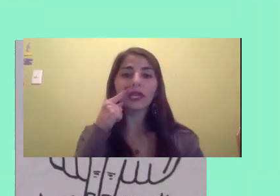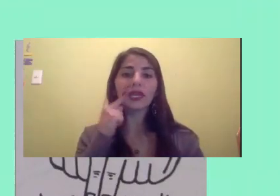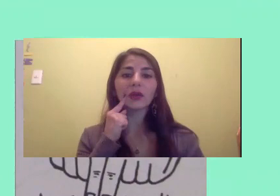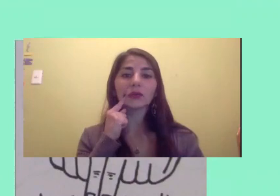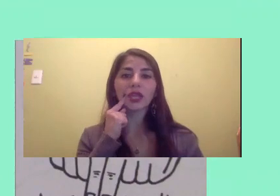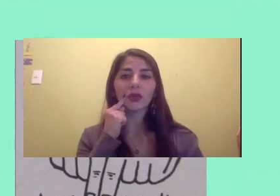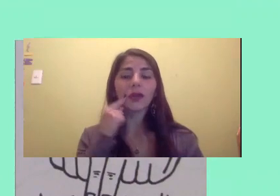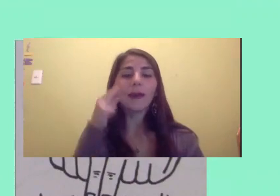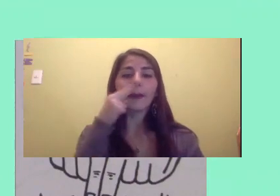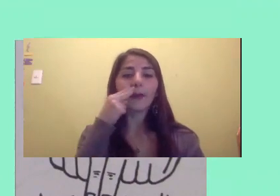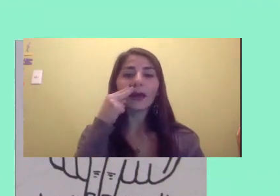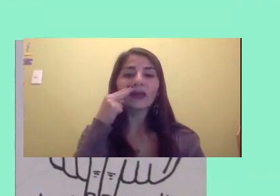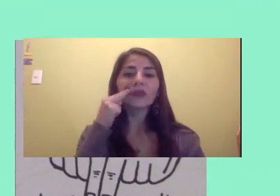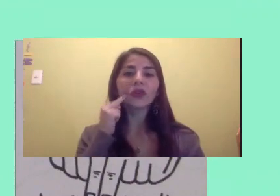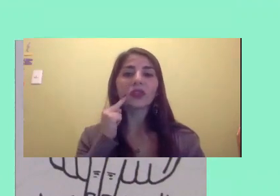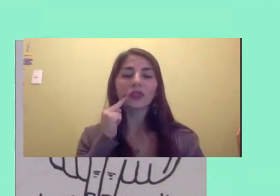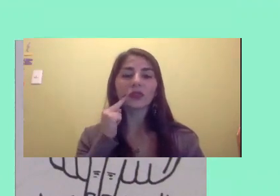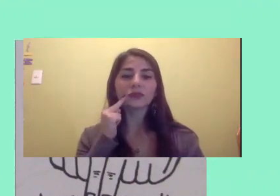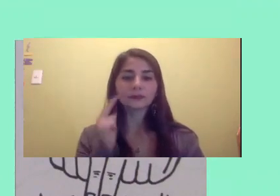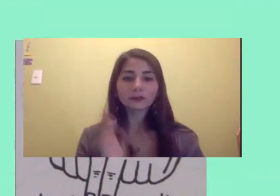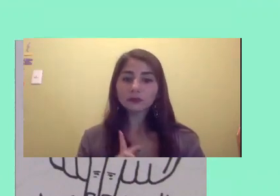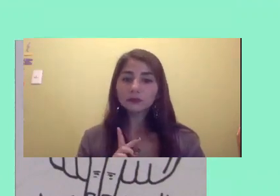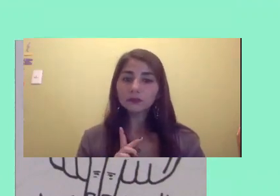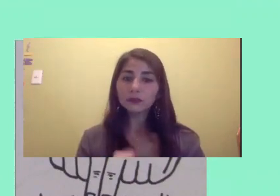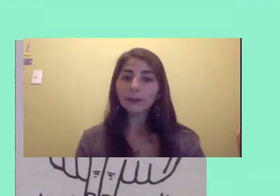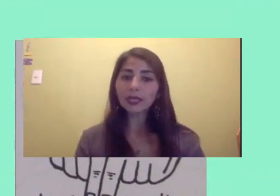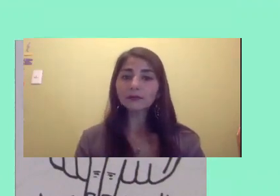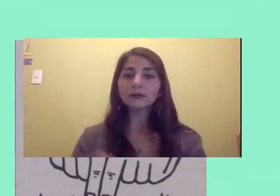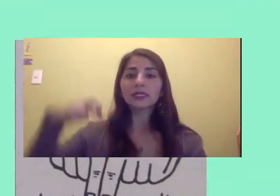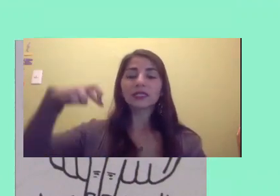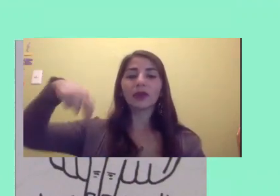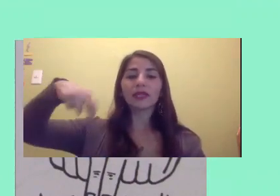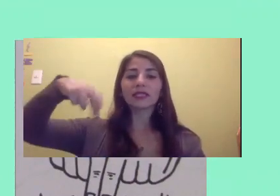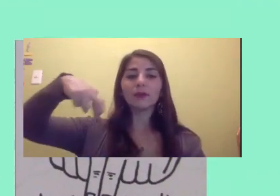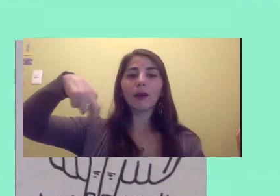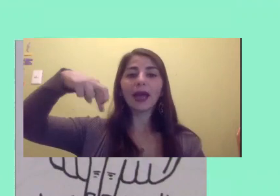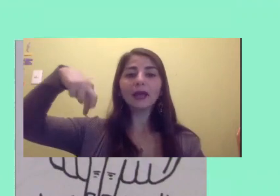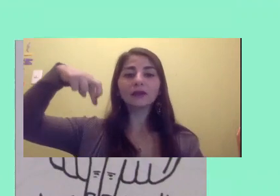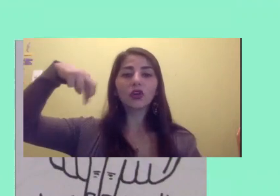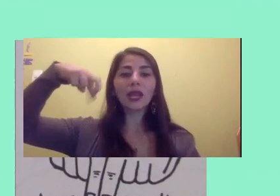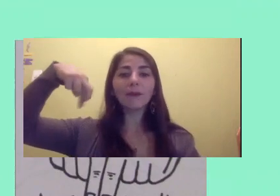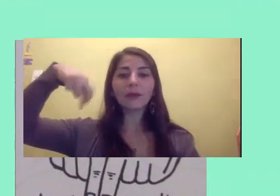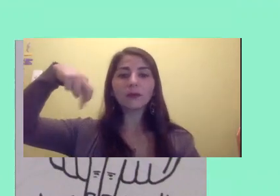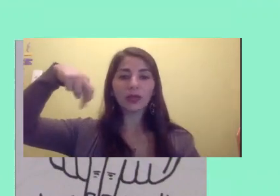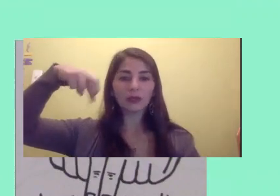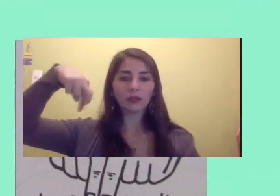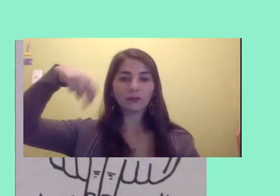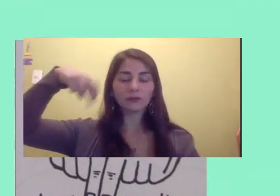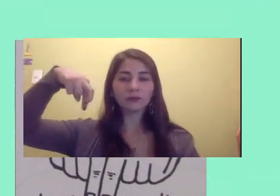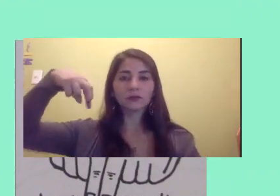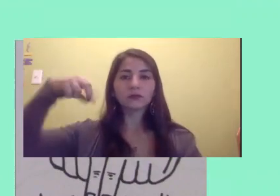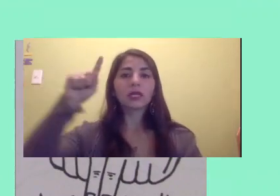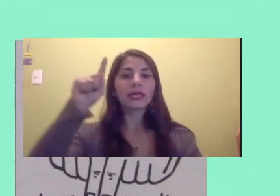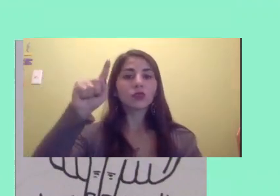que hombre era un dedo. Papá, 2 dedos. También se puede decir papá con la P